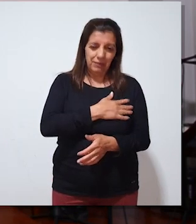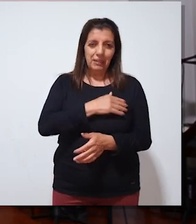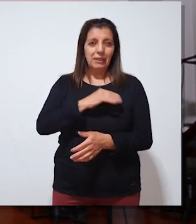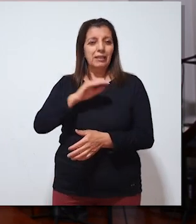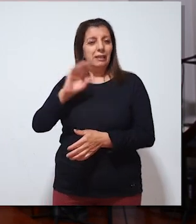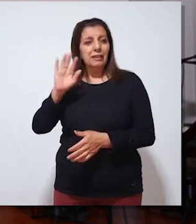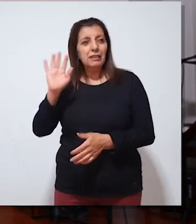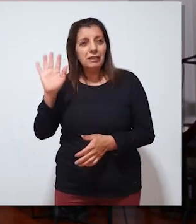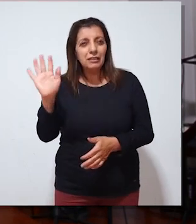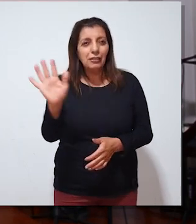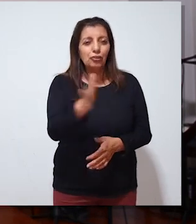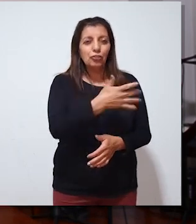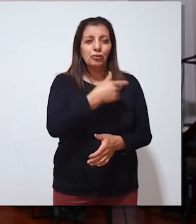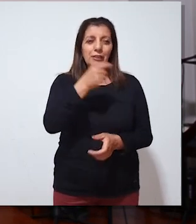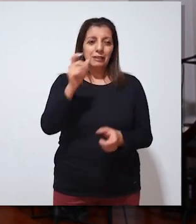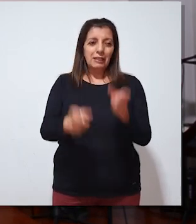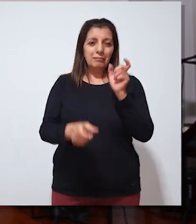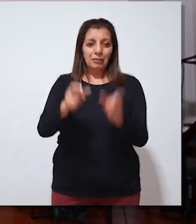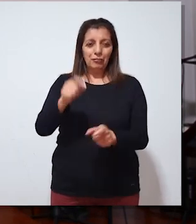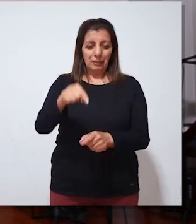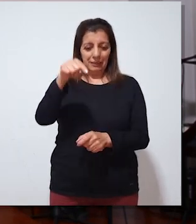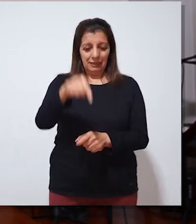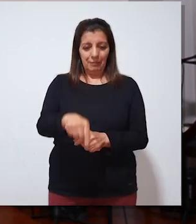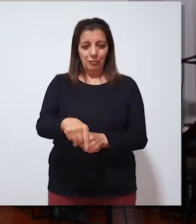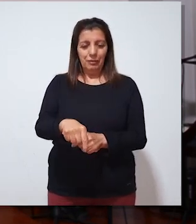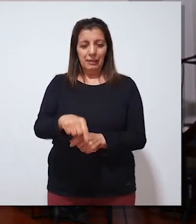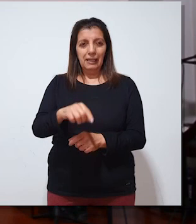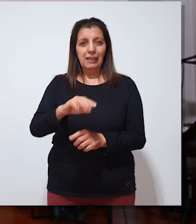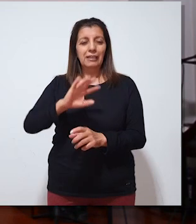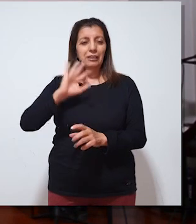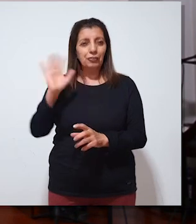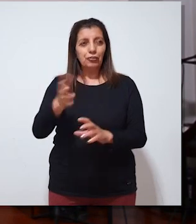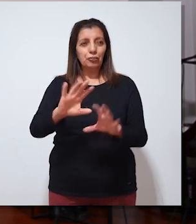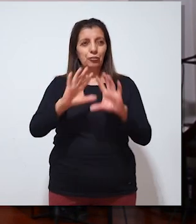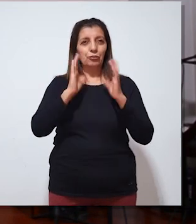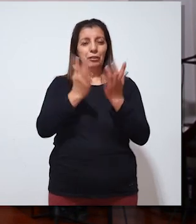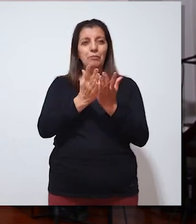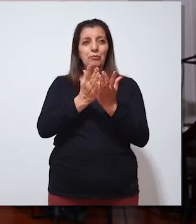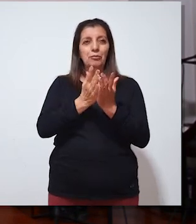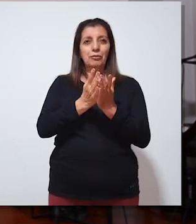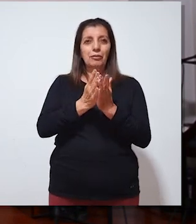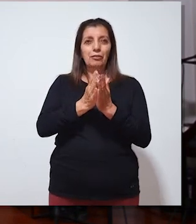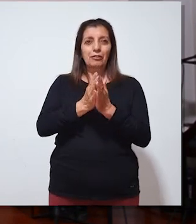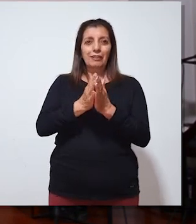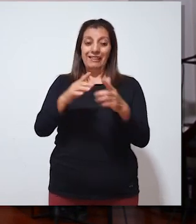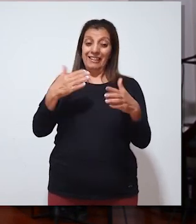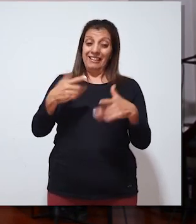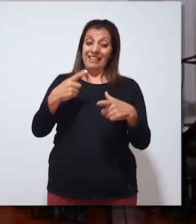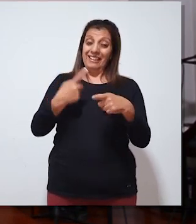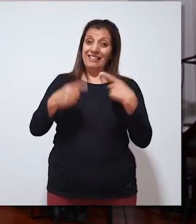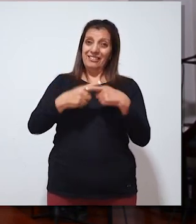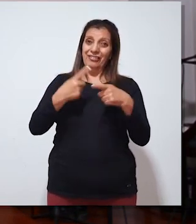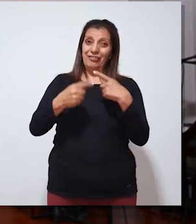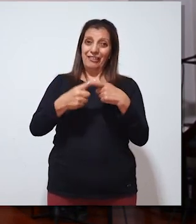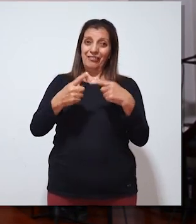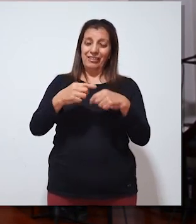y más allá de esta celebración, haciendo este homenaje a nuestra Madre Santísima del Rosario, el